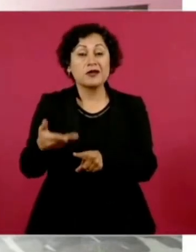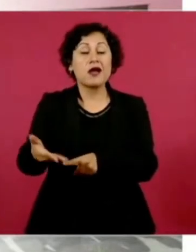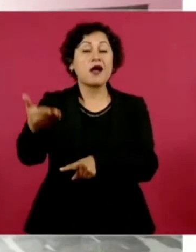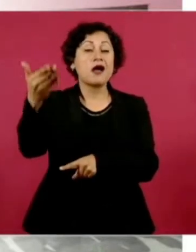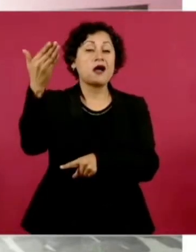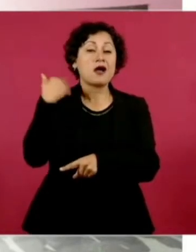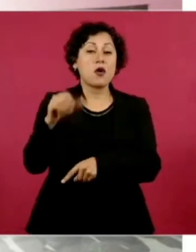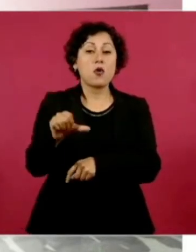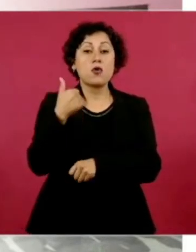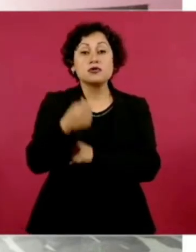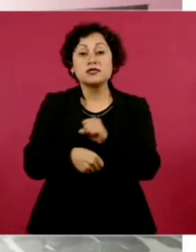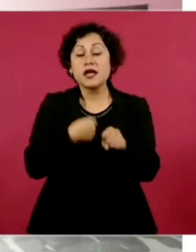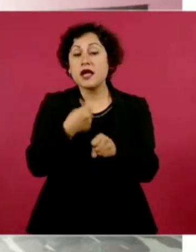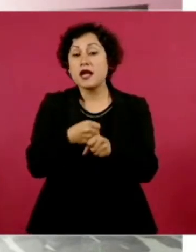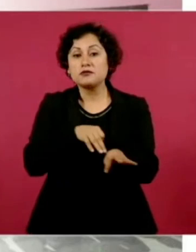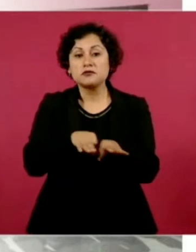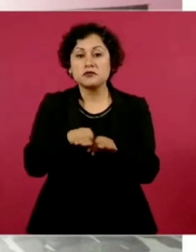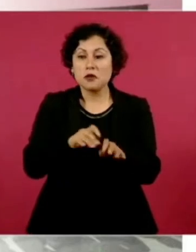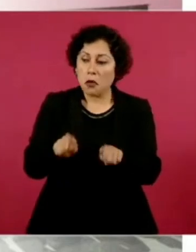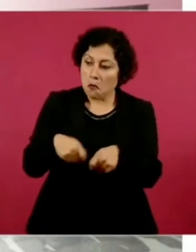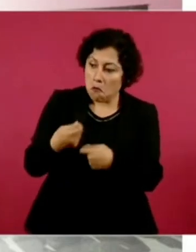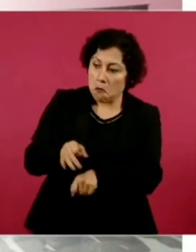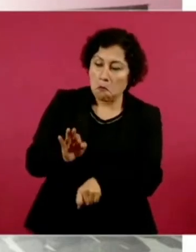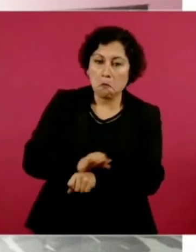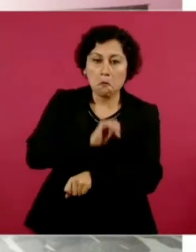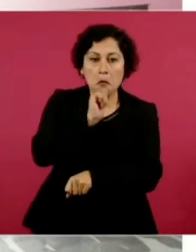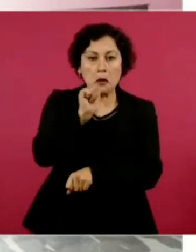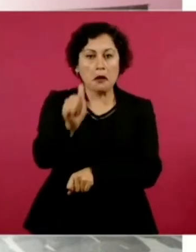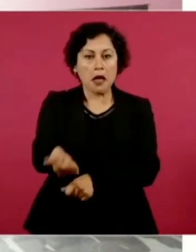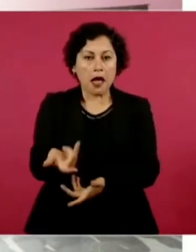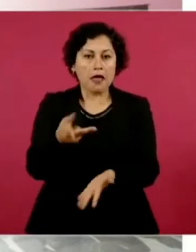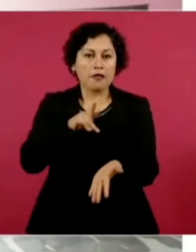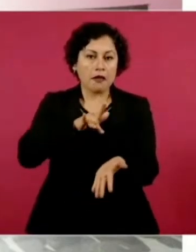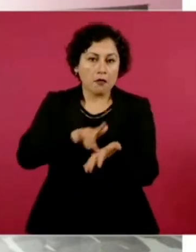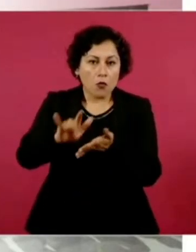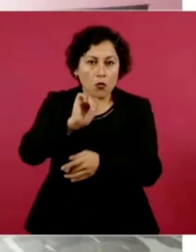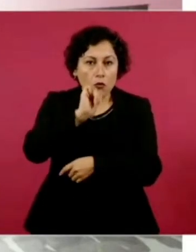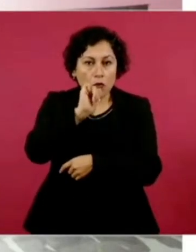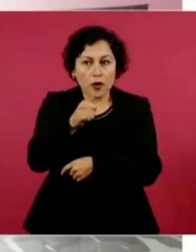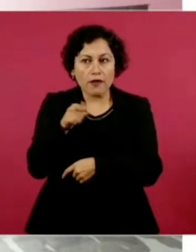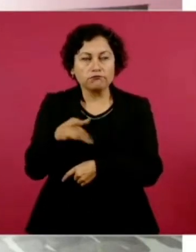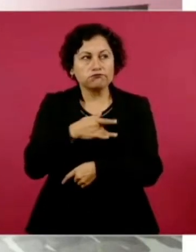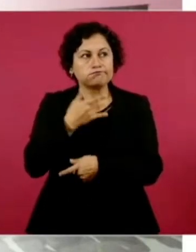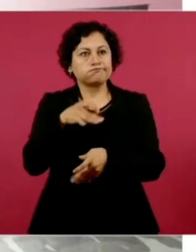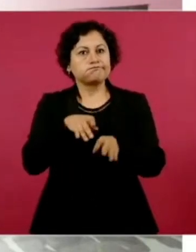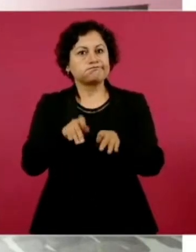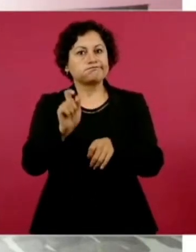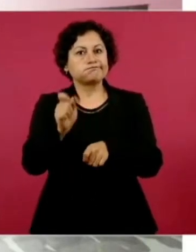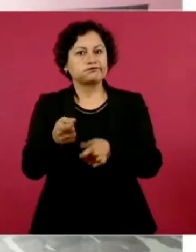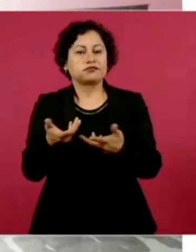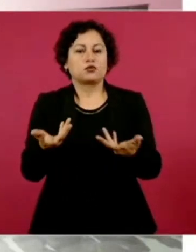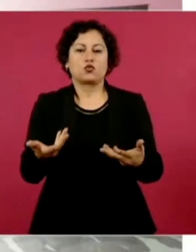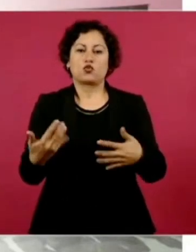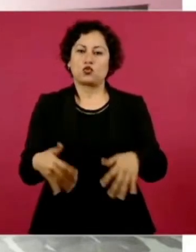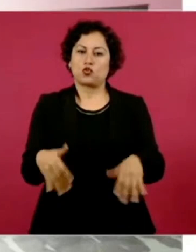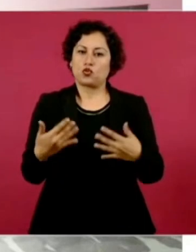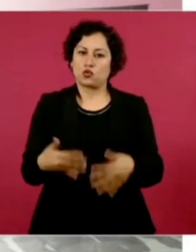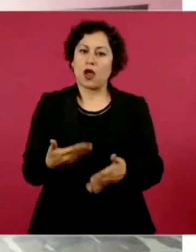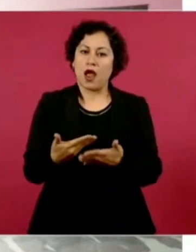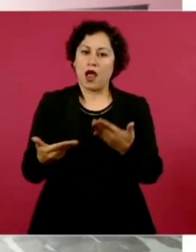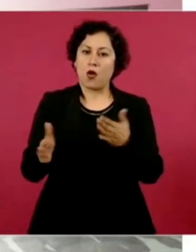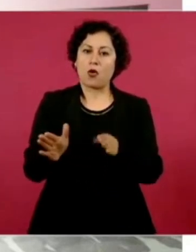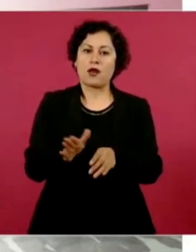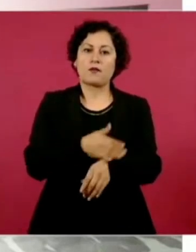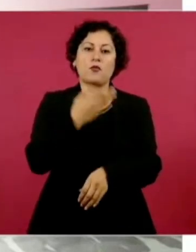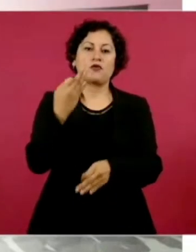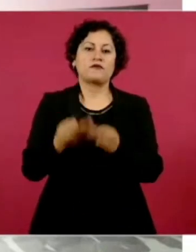11 años sin seguridad social, sin prestaciones, sin certeza laboral. Vamos a continuar